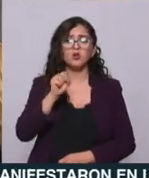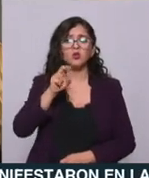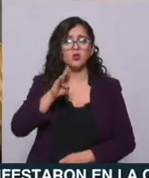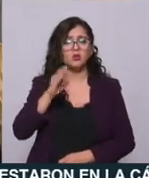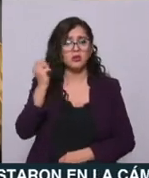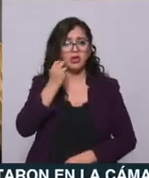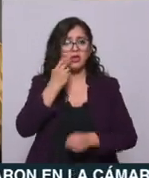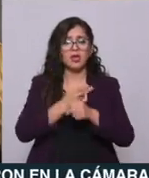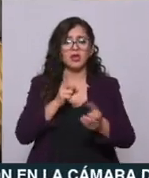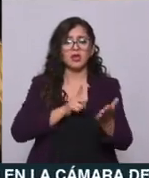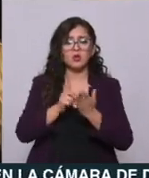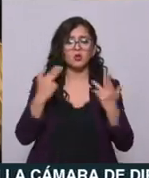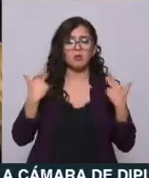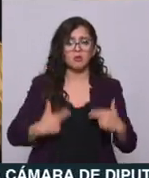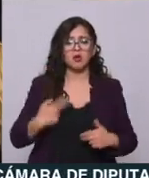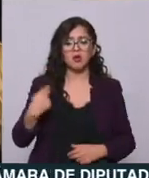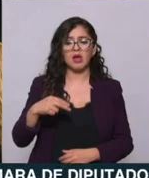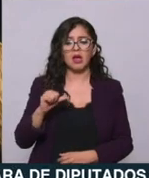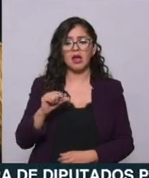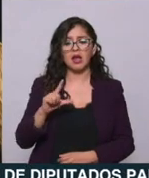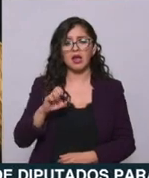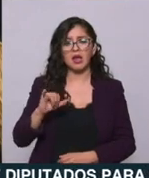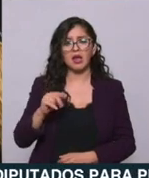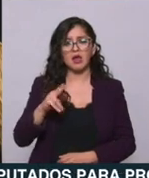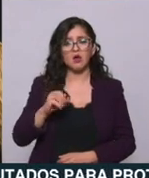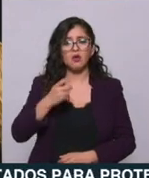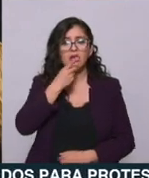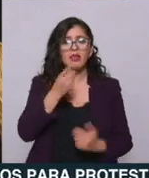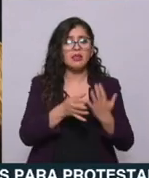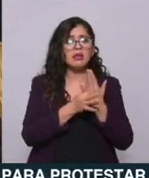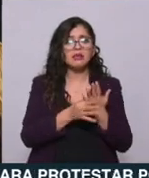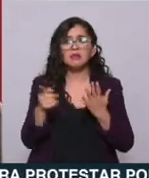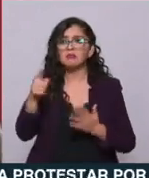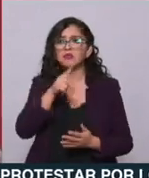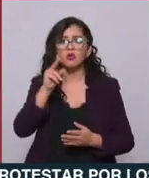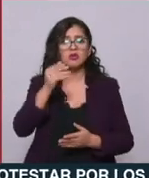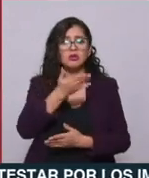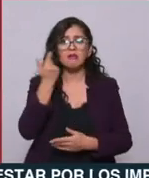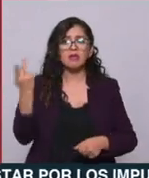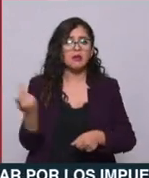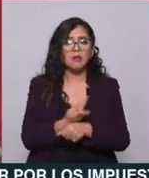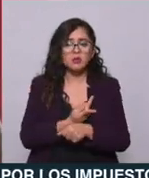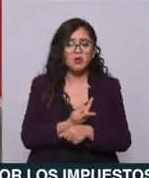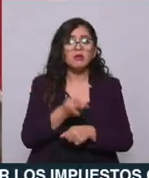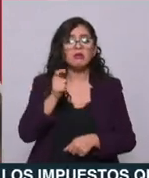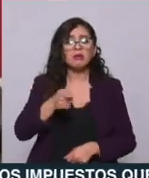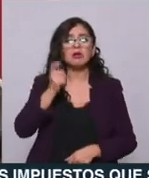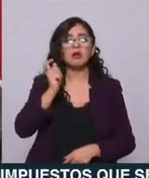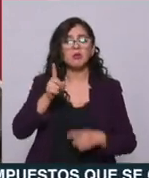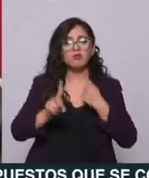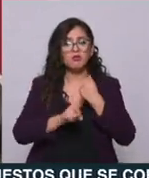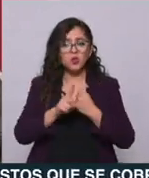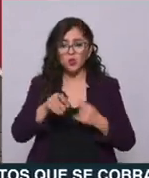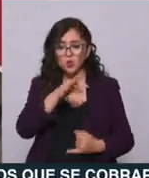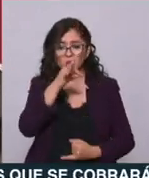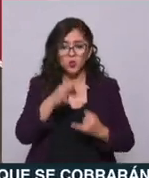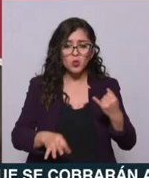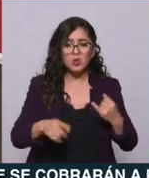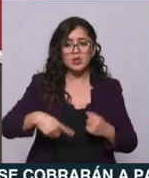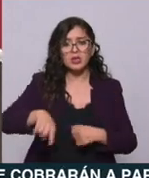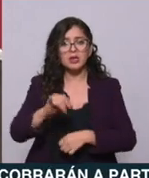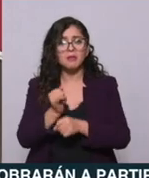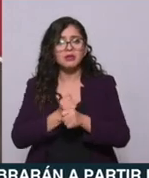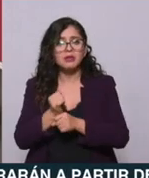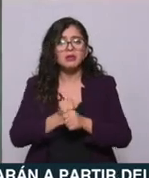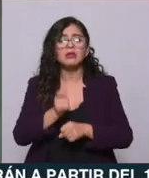Derechos Humanos, Alejandro Encinas, señaló que el caso es paradigmático. Dio a conocer que derivado de las últimas